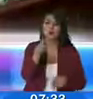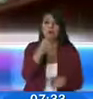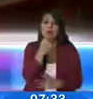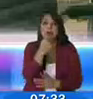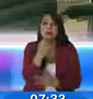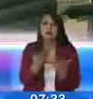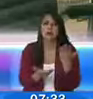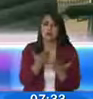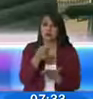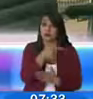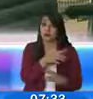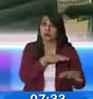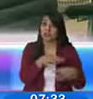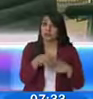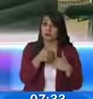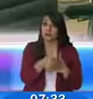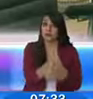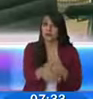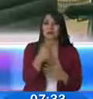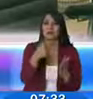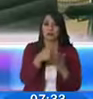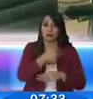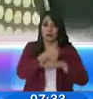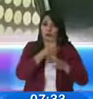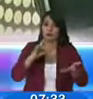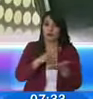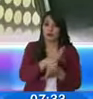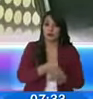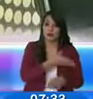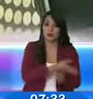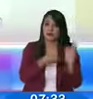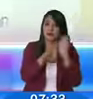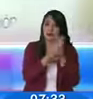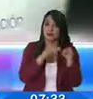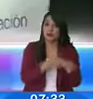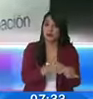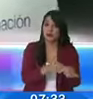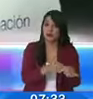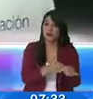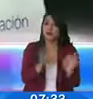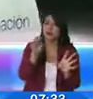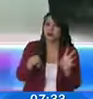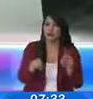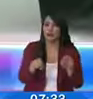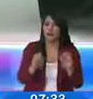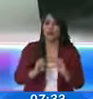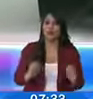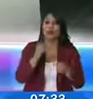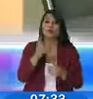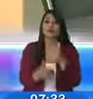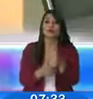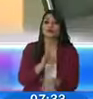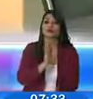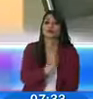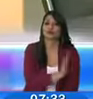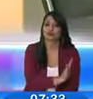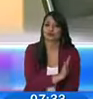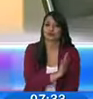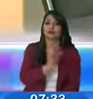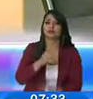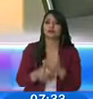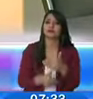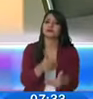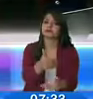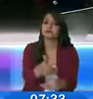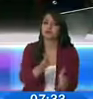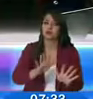abierto el debate en que si las autoridades cesadas fueron ilegítimas, lo mismo ocurriría con los procesos que llevaron adelante durante su